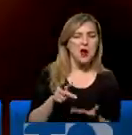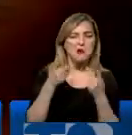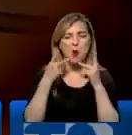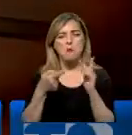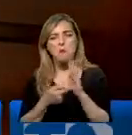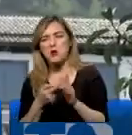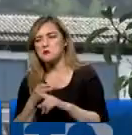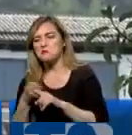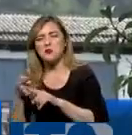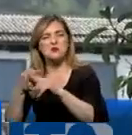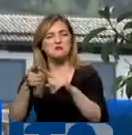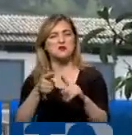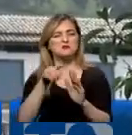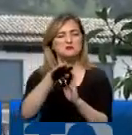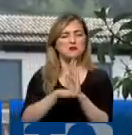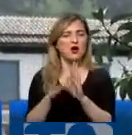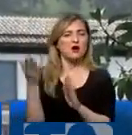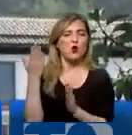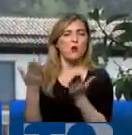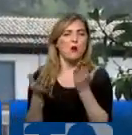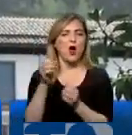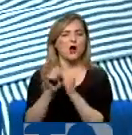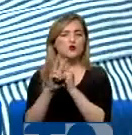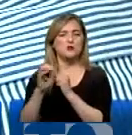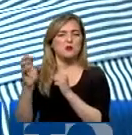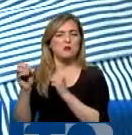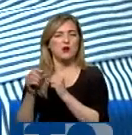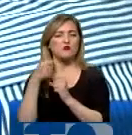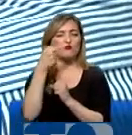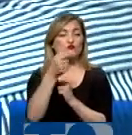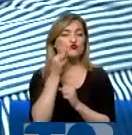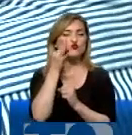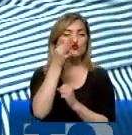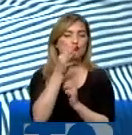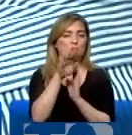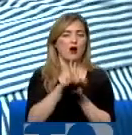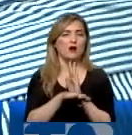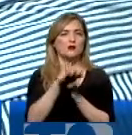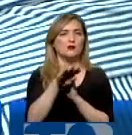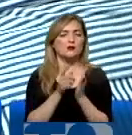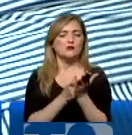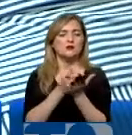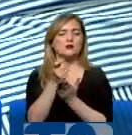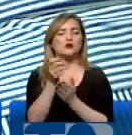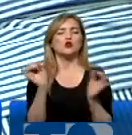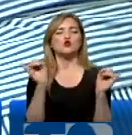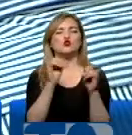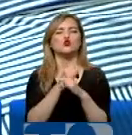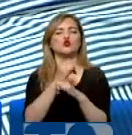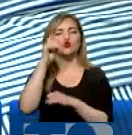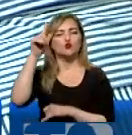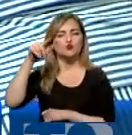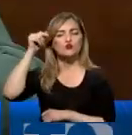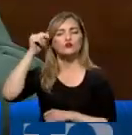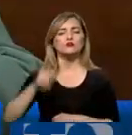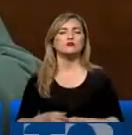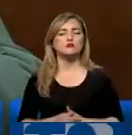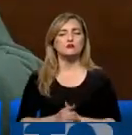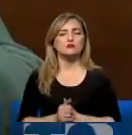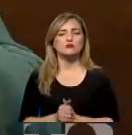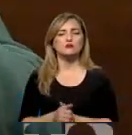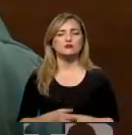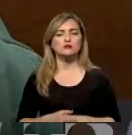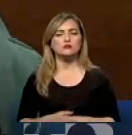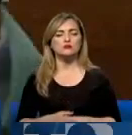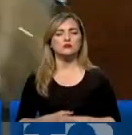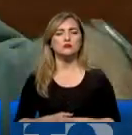otros, serán más bajos que el año que termina. Igual cosa sucede con el gasto de las entidades estatales, dice. Si en el